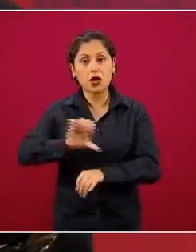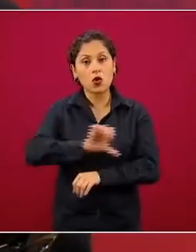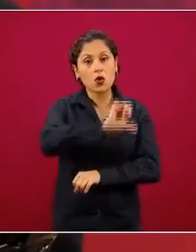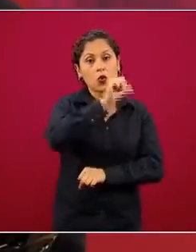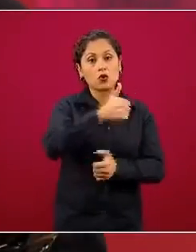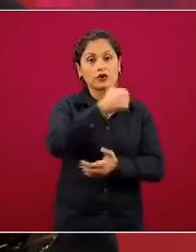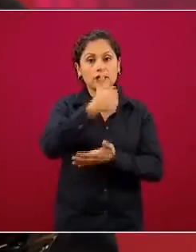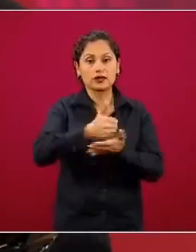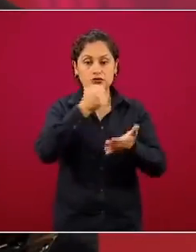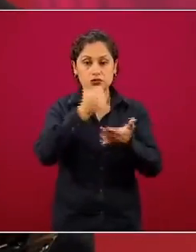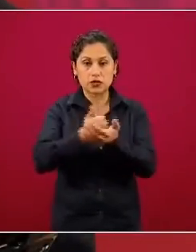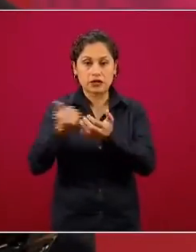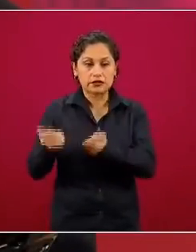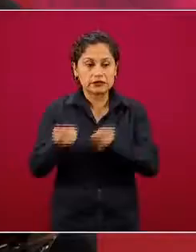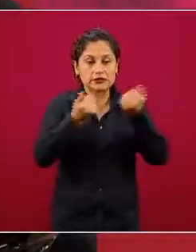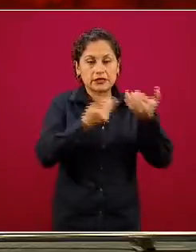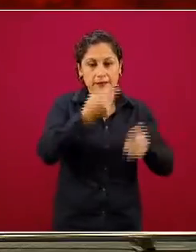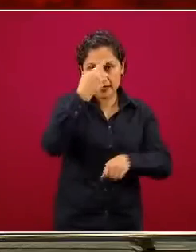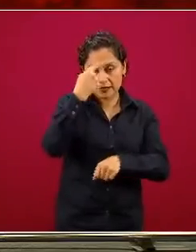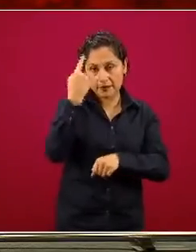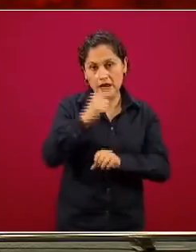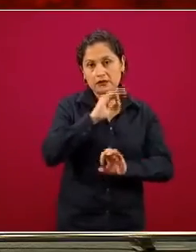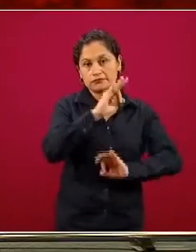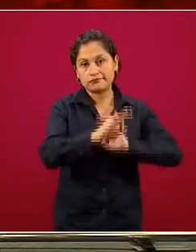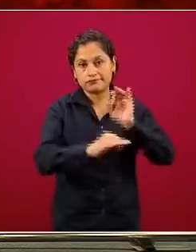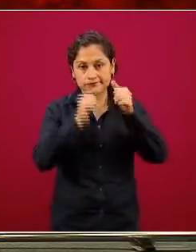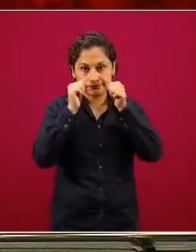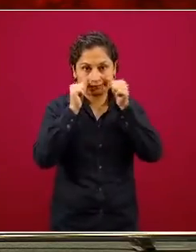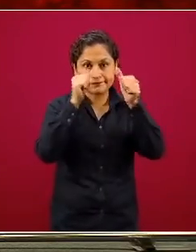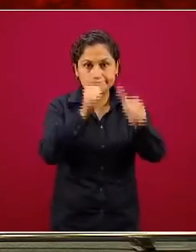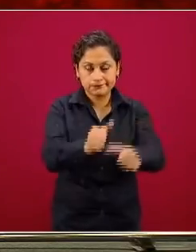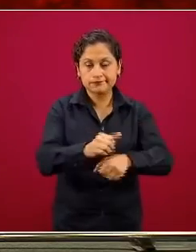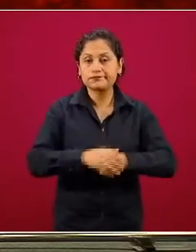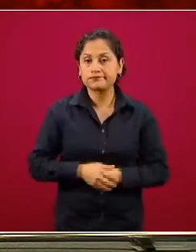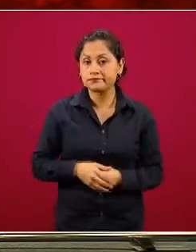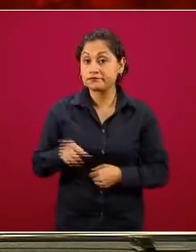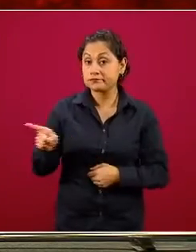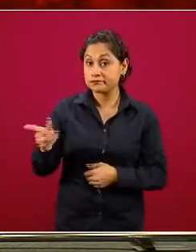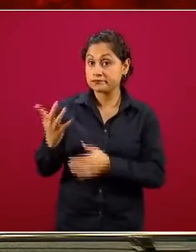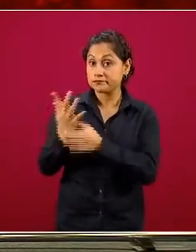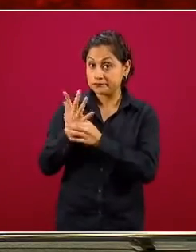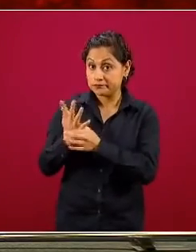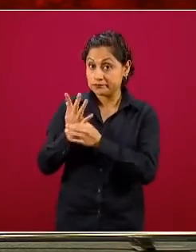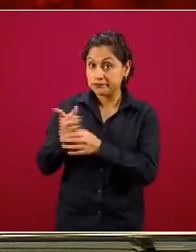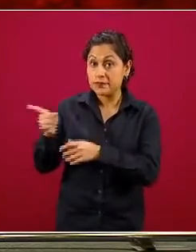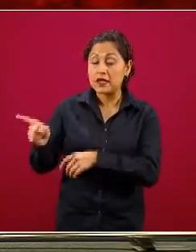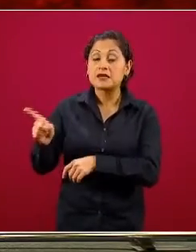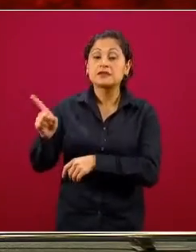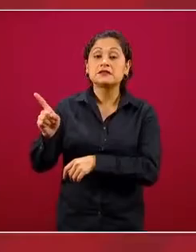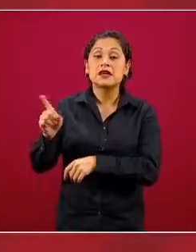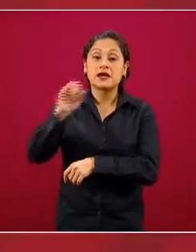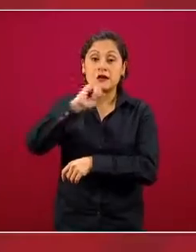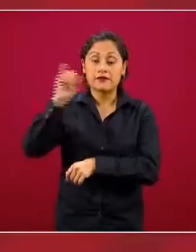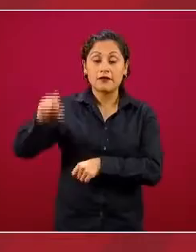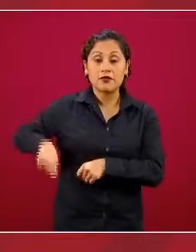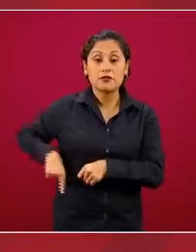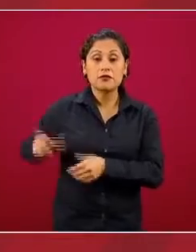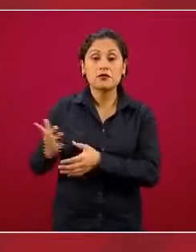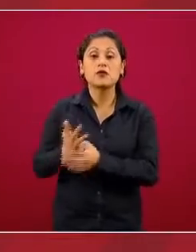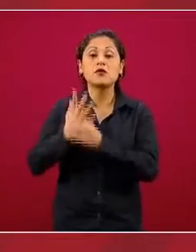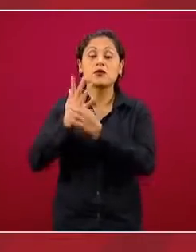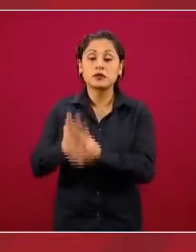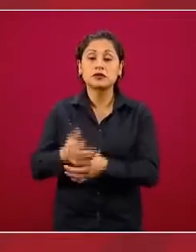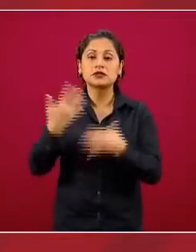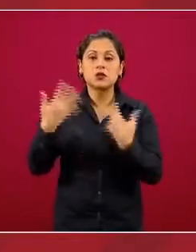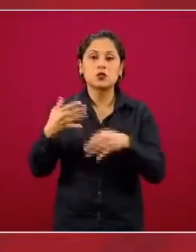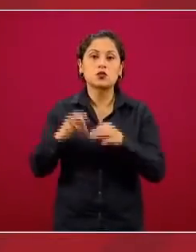hemos hecho, como bien señala la doctora Sheinbaum, en perfecta coordinación con las entidades federativas, no solo, aunque es destacable, con